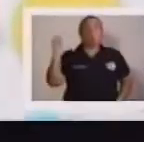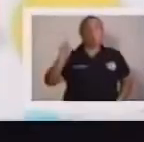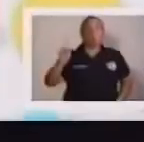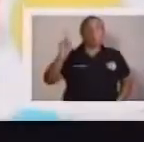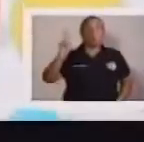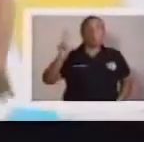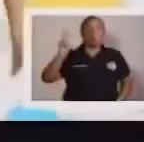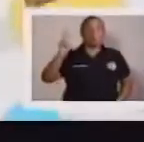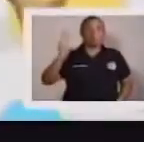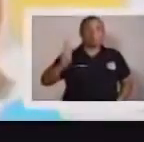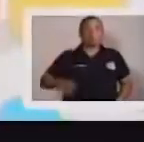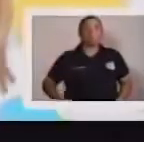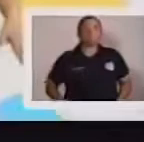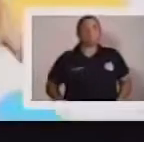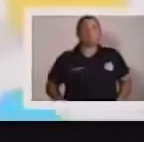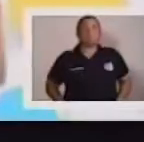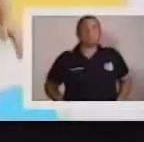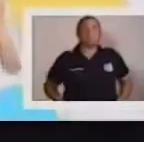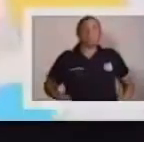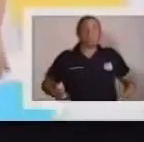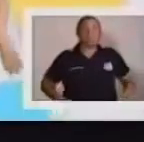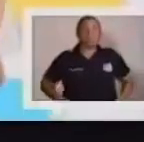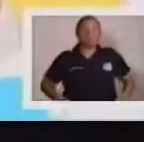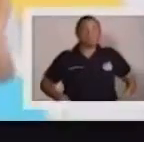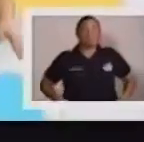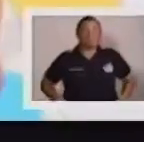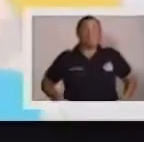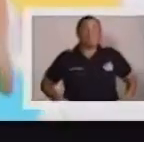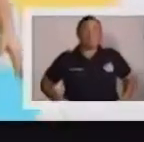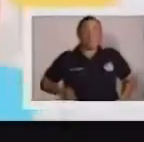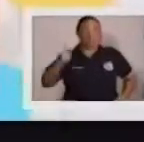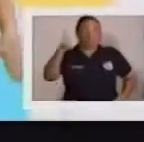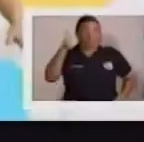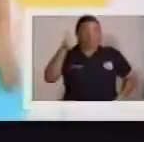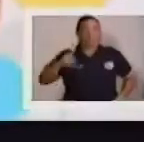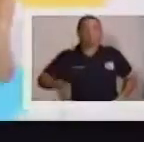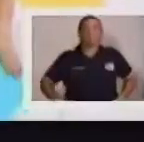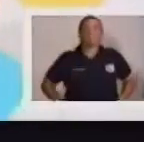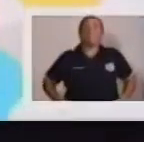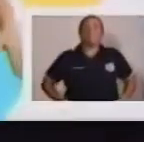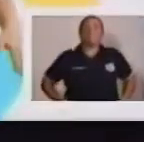las 3. El pulgar,